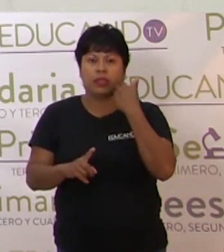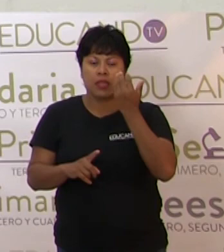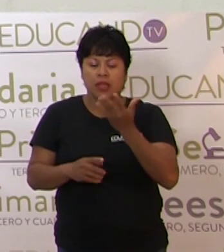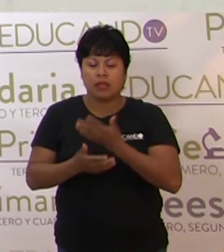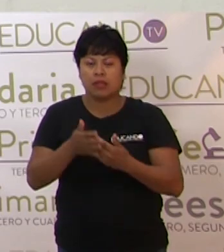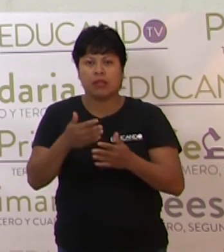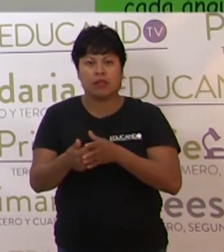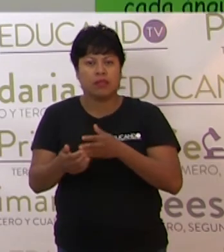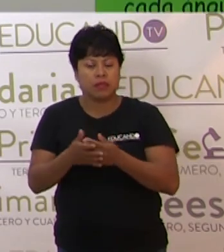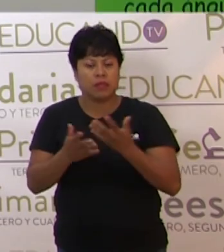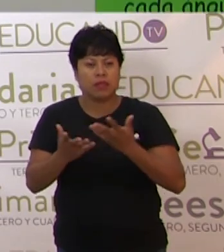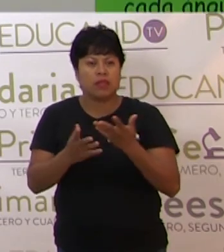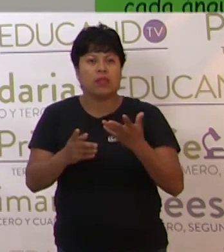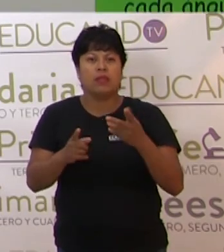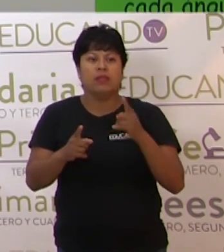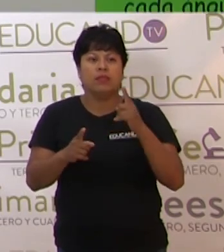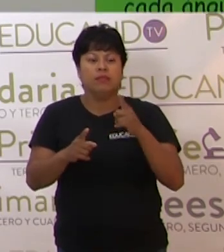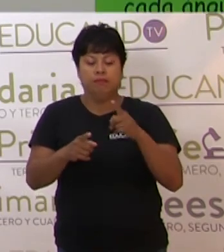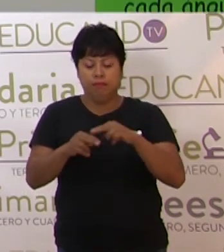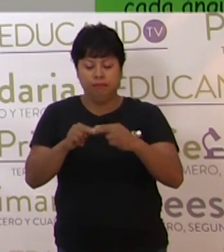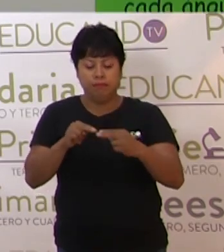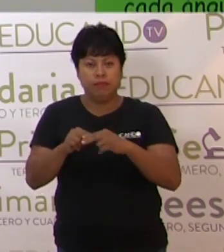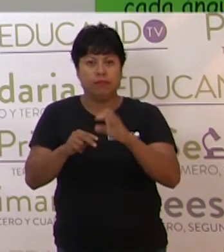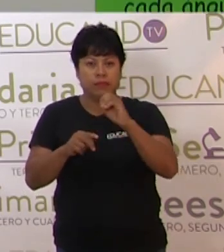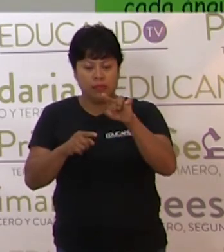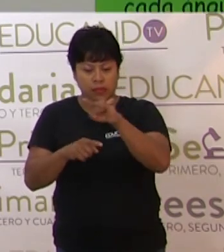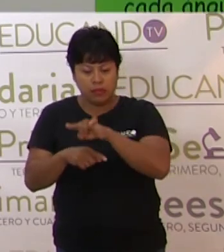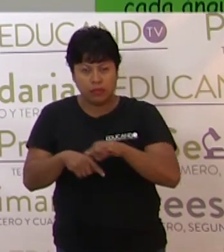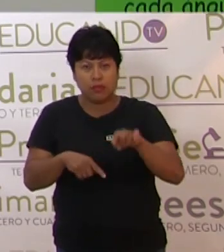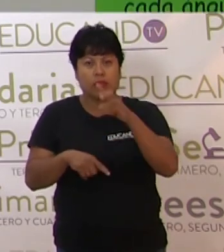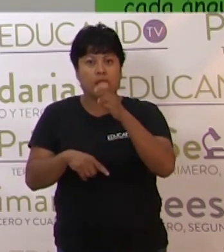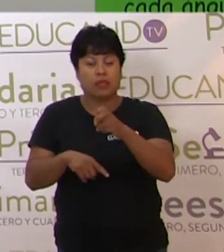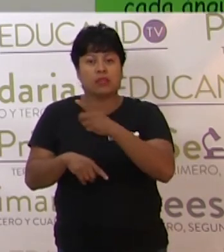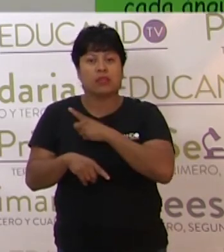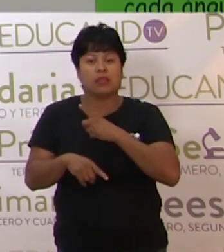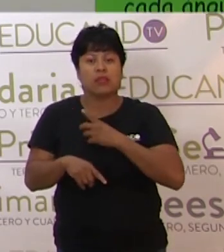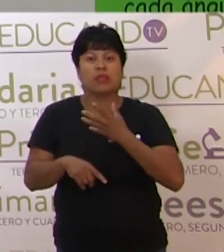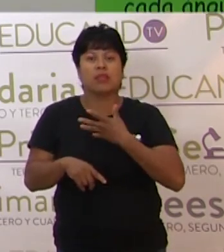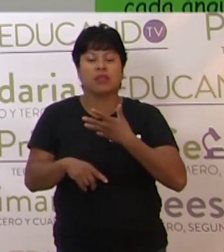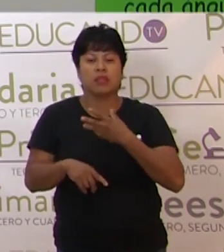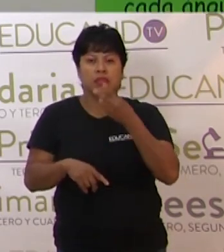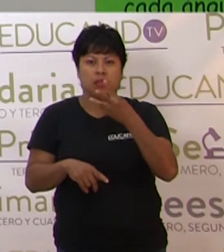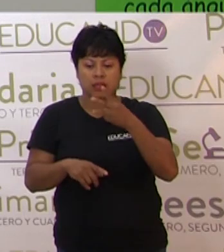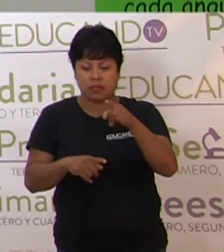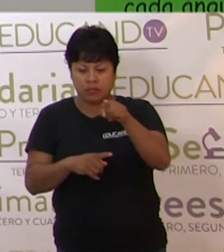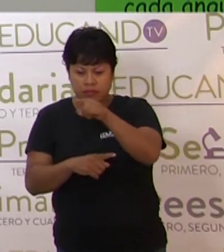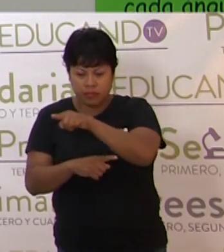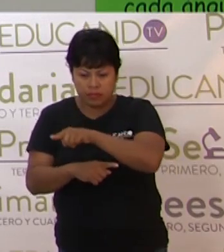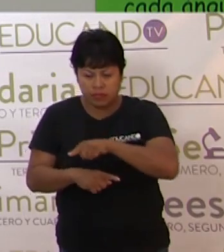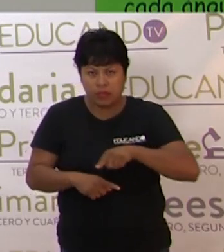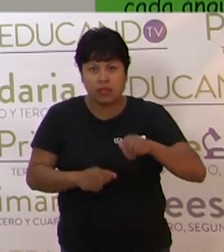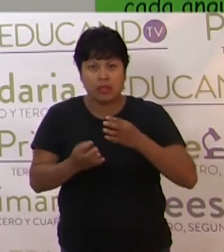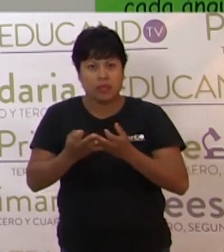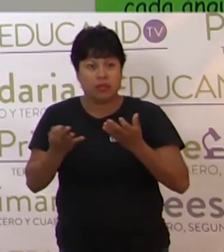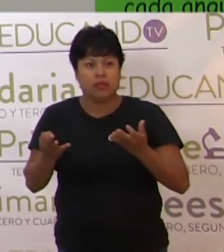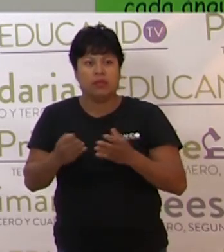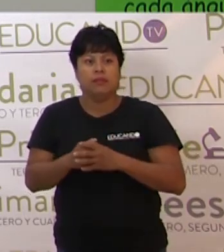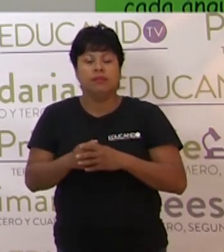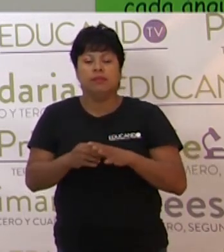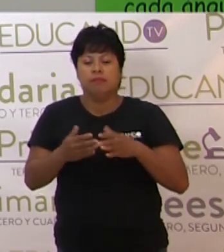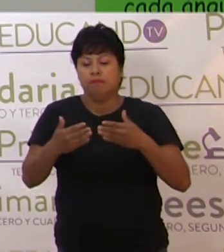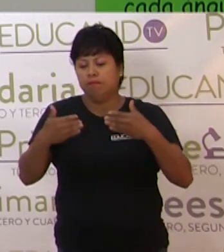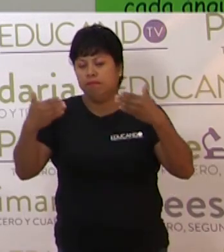construir una alberca en forma de círculo de tal manera que toque los tres lados del terreno la parte restante